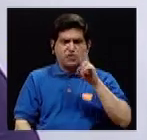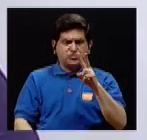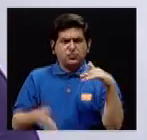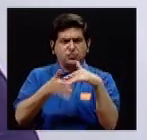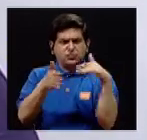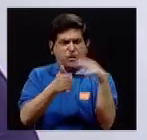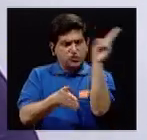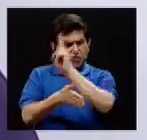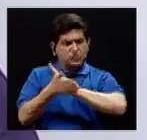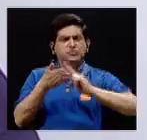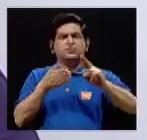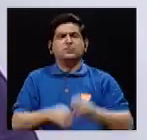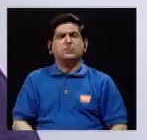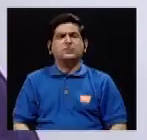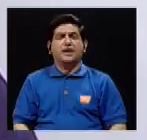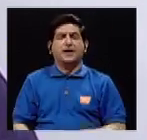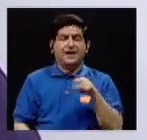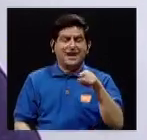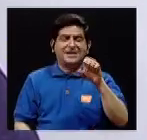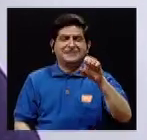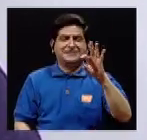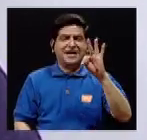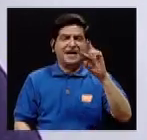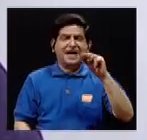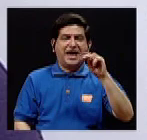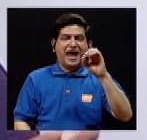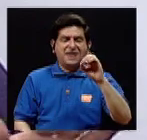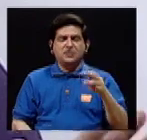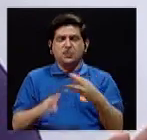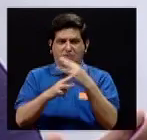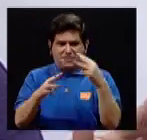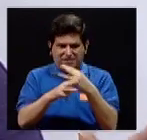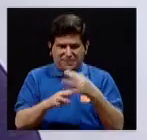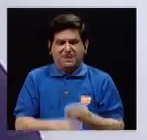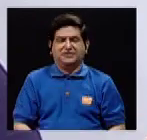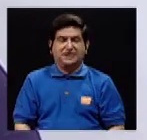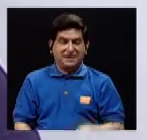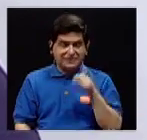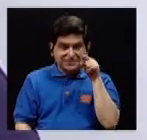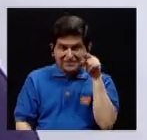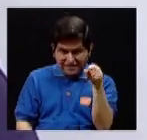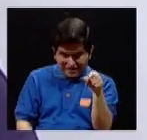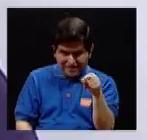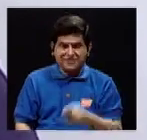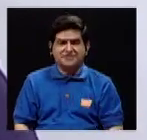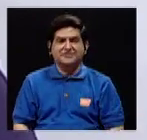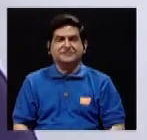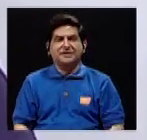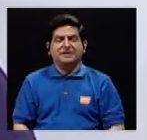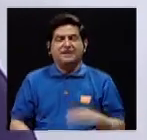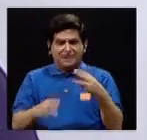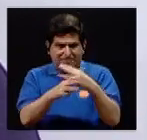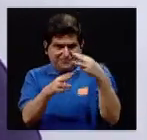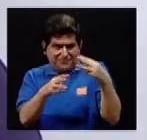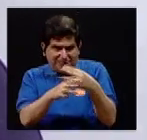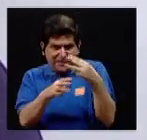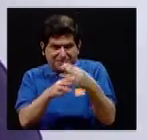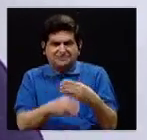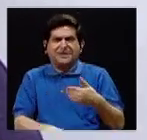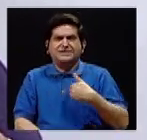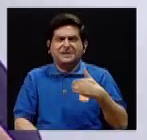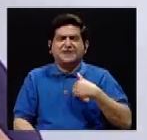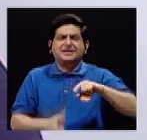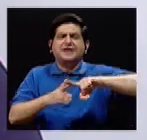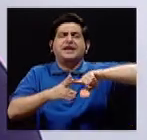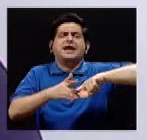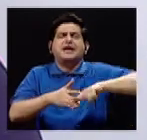estudiamos en la universidad eran unas etnomatemáticas porque fueron las etnomatemáticas eh que que